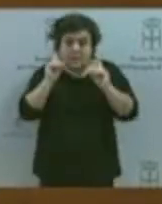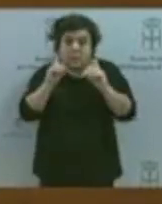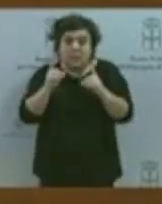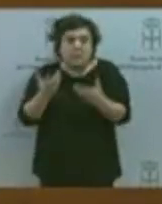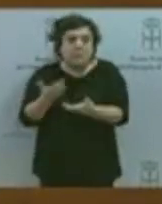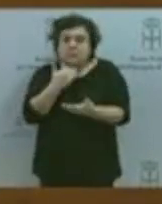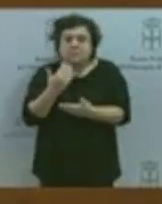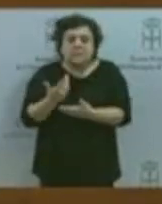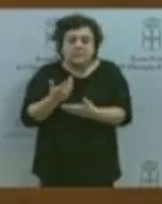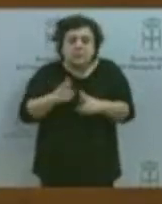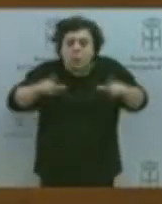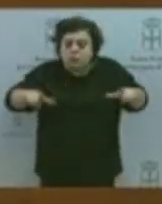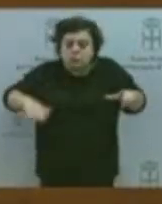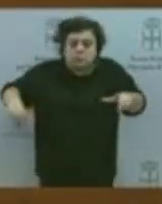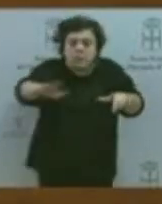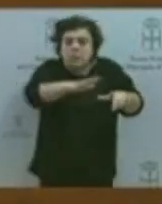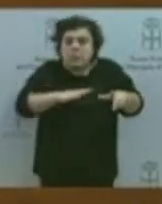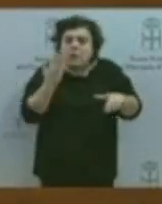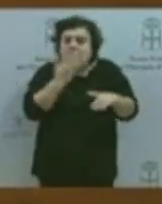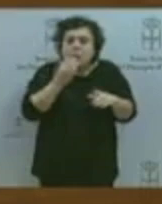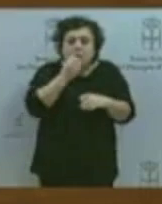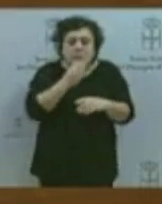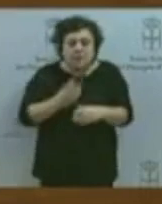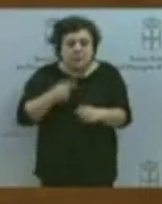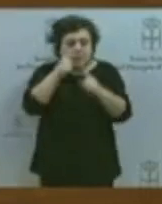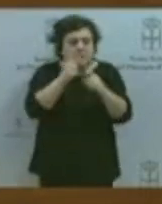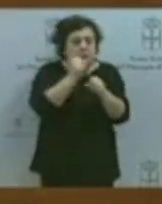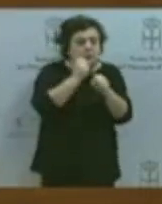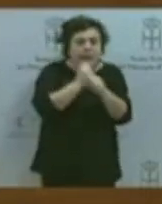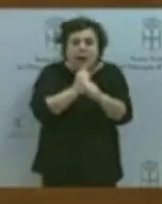un buen espacio en el que los alumnos y las alumnas reciban una educación adecuada. Gracias, señora consejera.